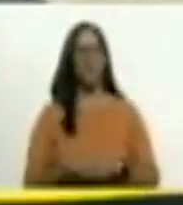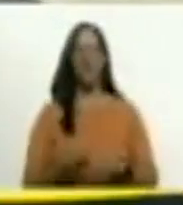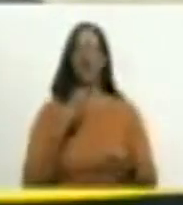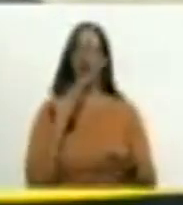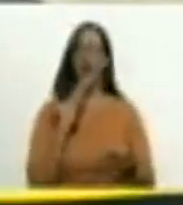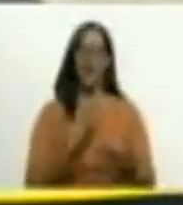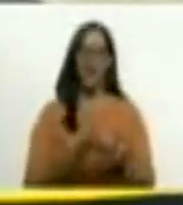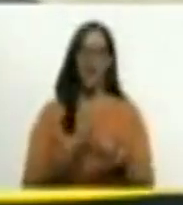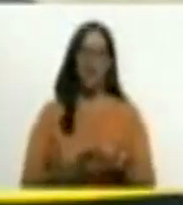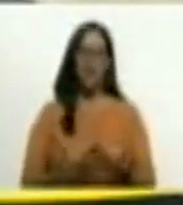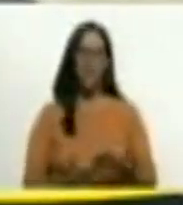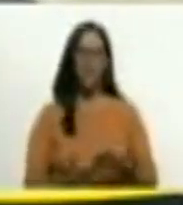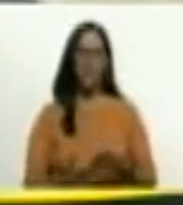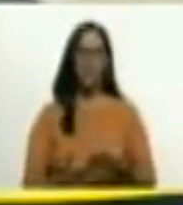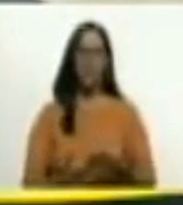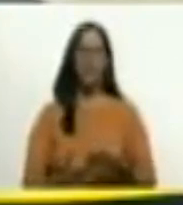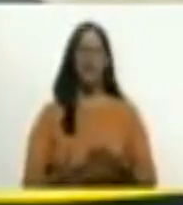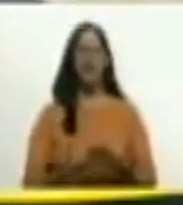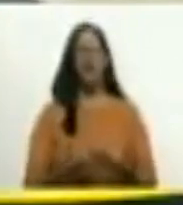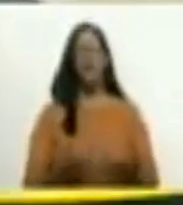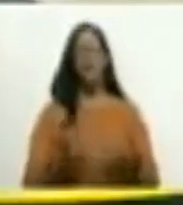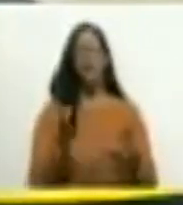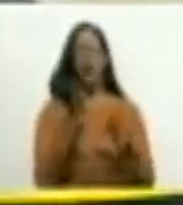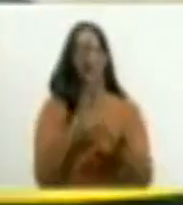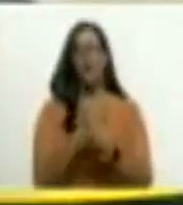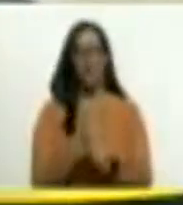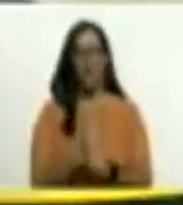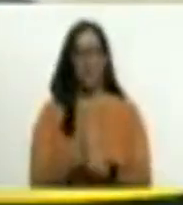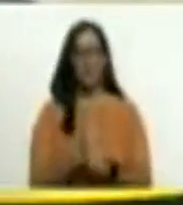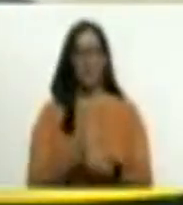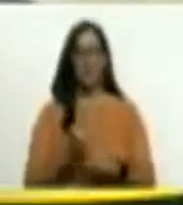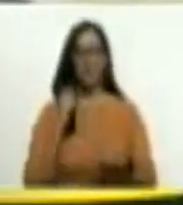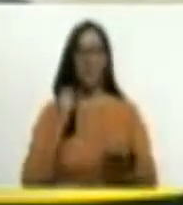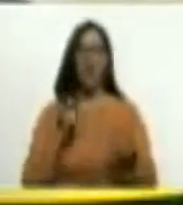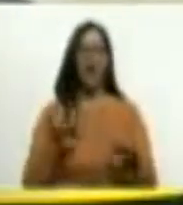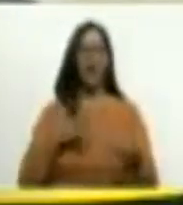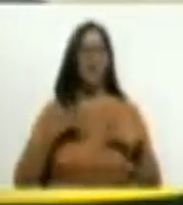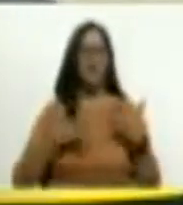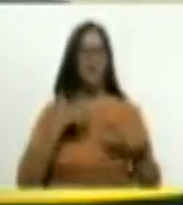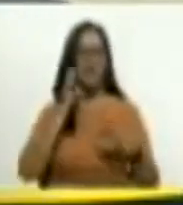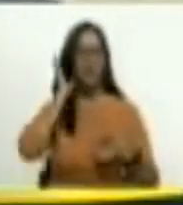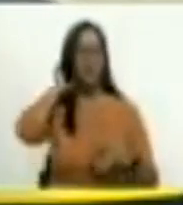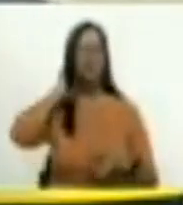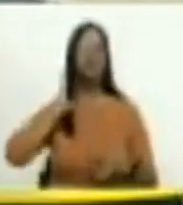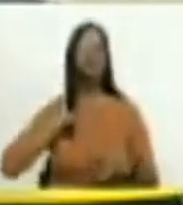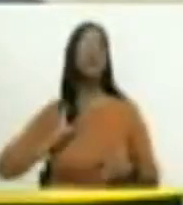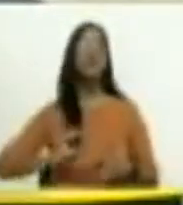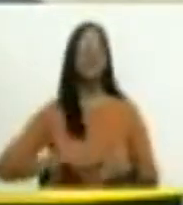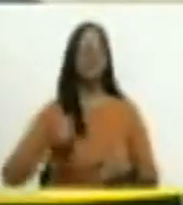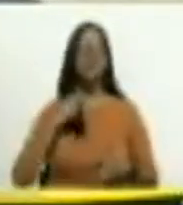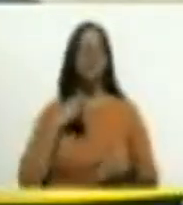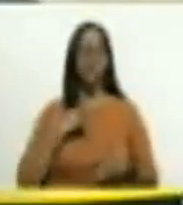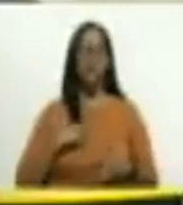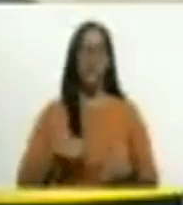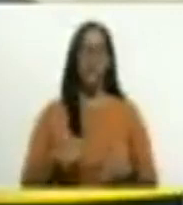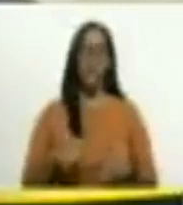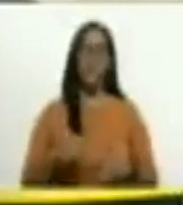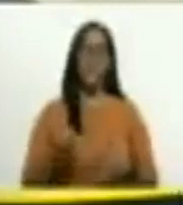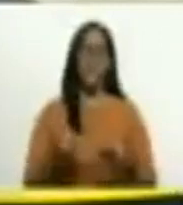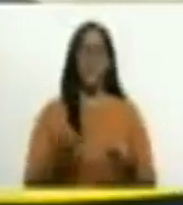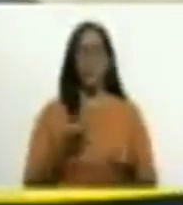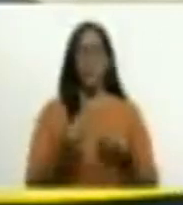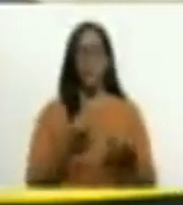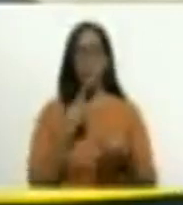agradecido, presidente, por la confianza en esta tarea, en esta responsabilidad. Paraguaná, como bien lo decía